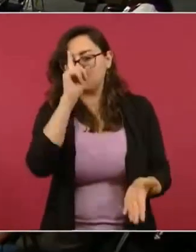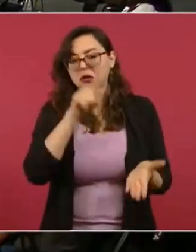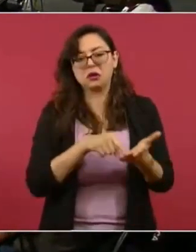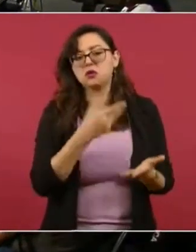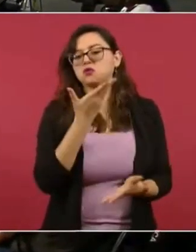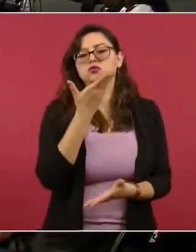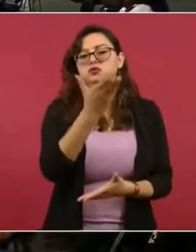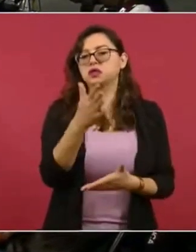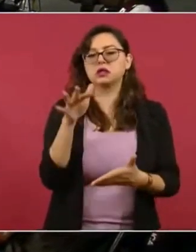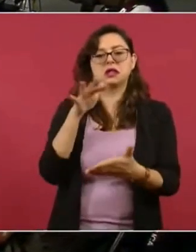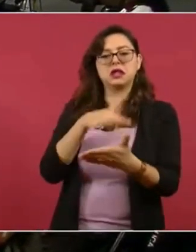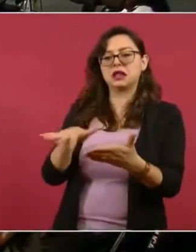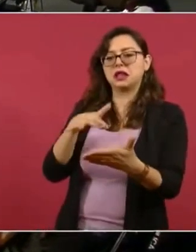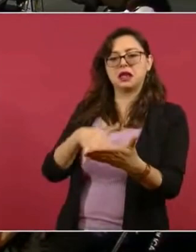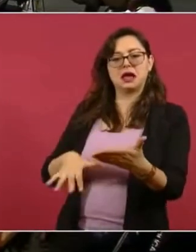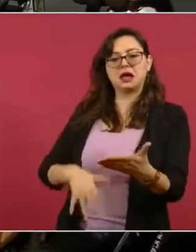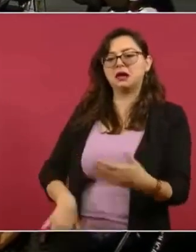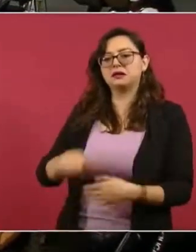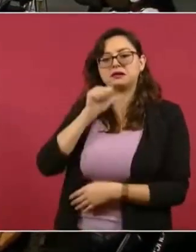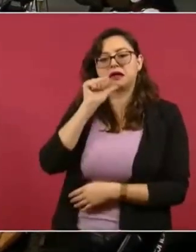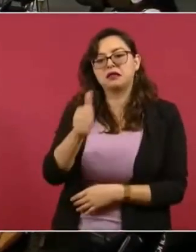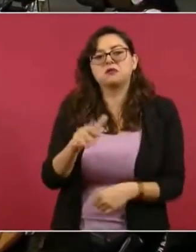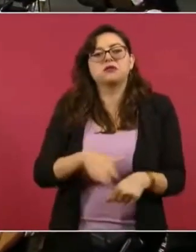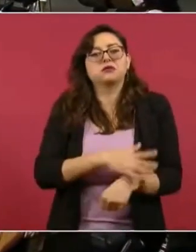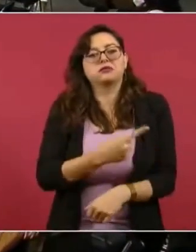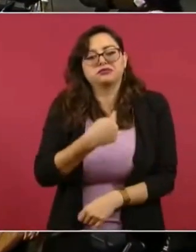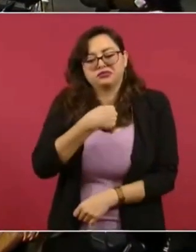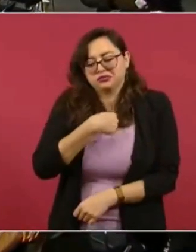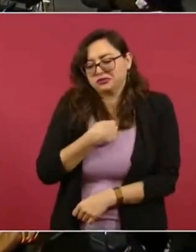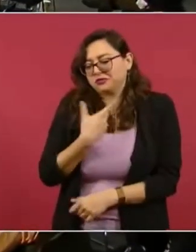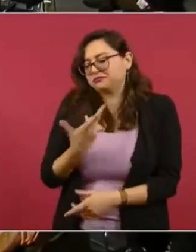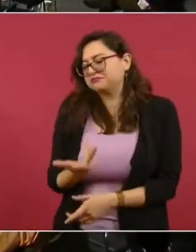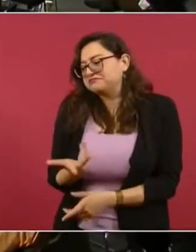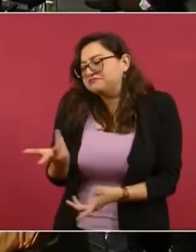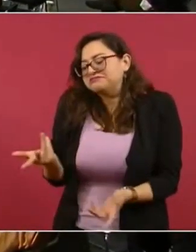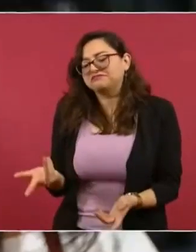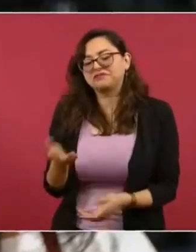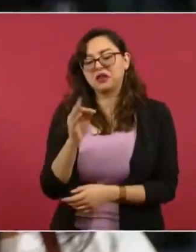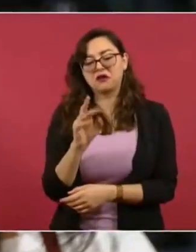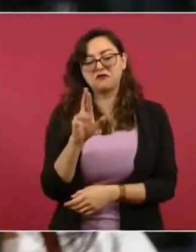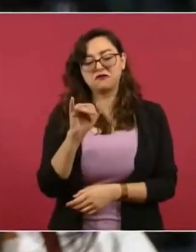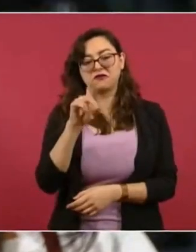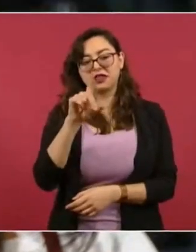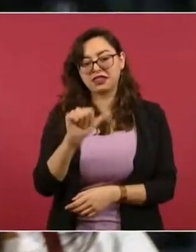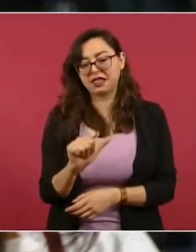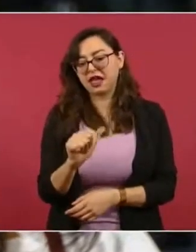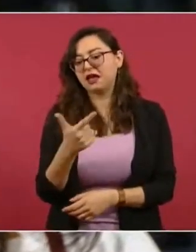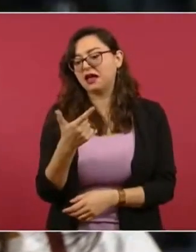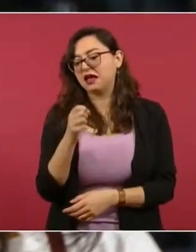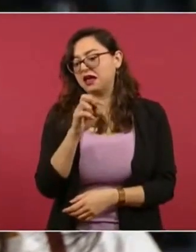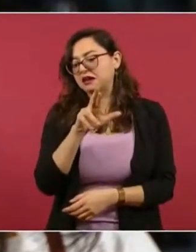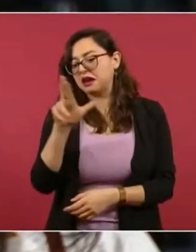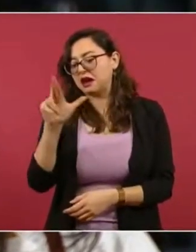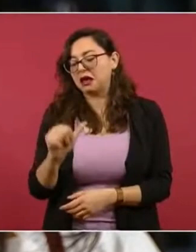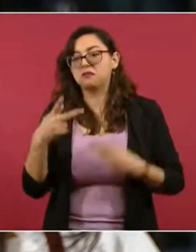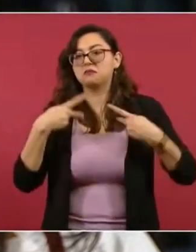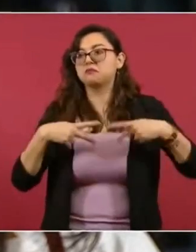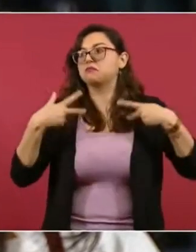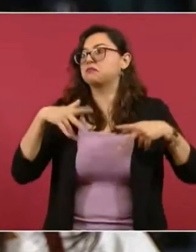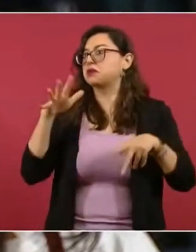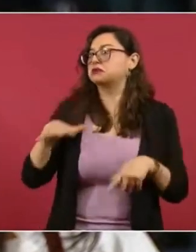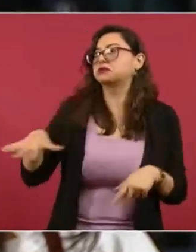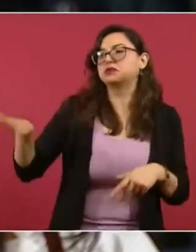pues Frida guerrera no se lee mucho aunque nos publican en diversos medios